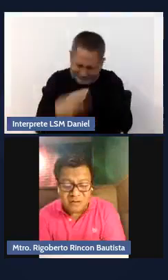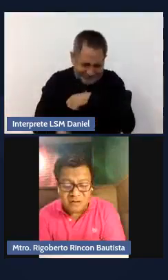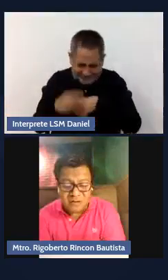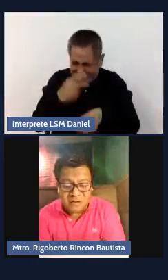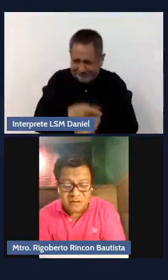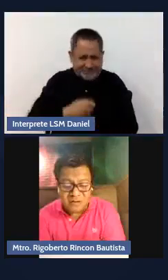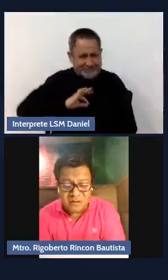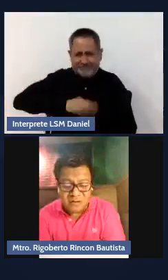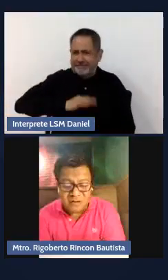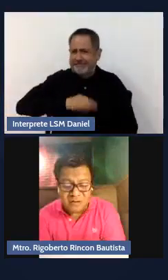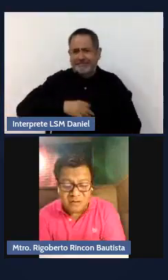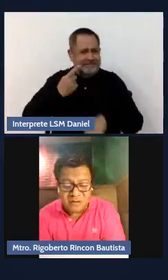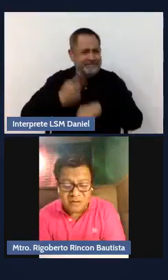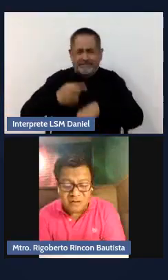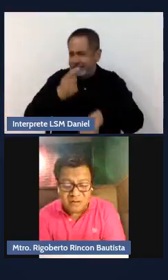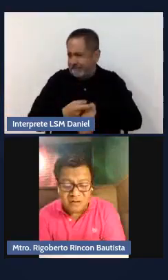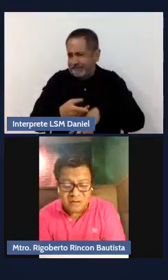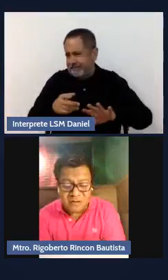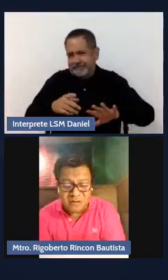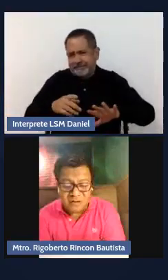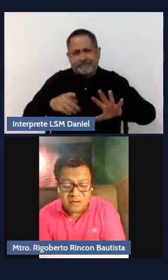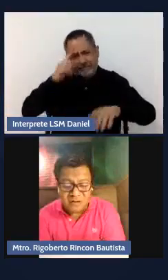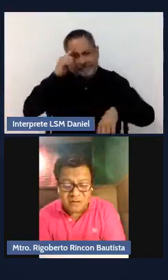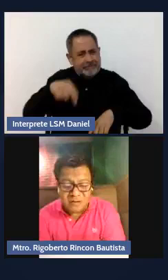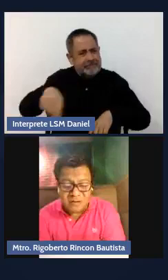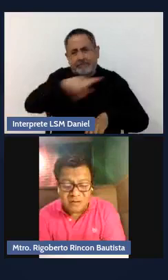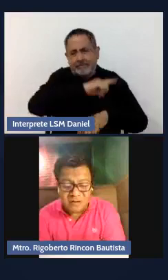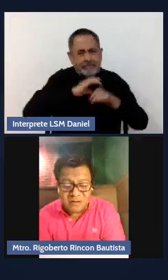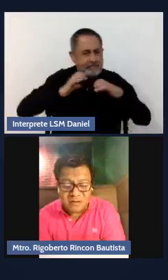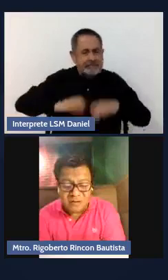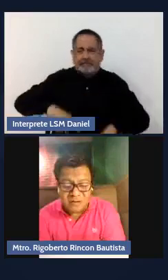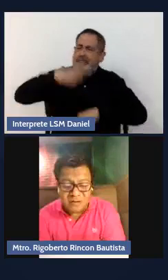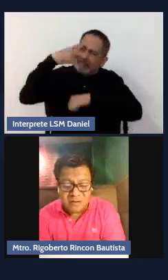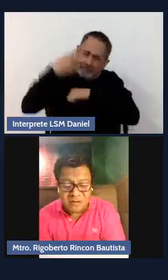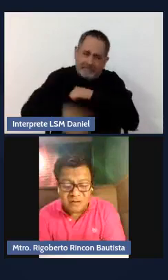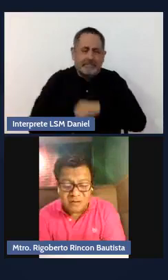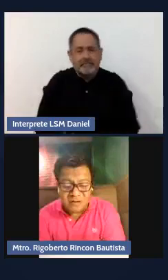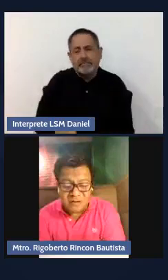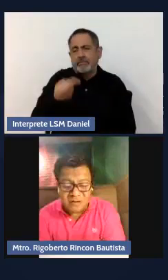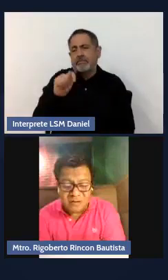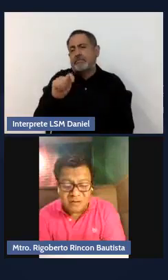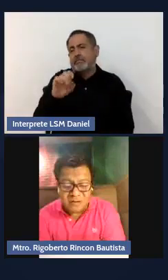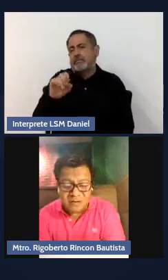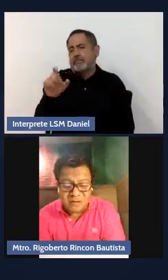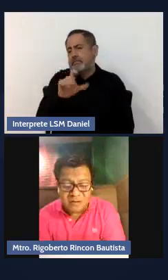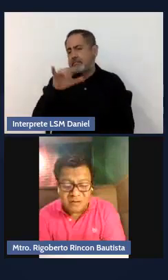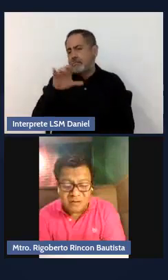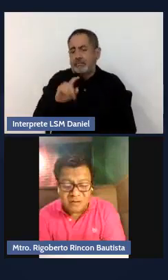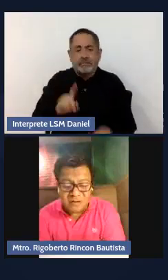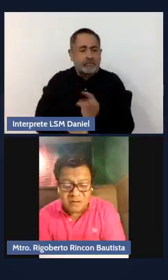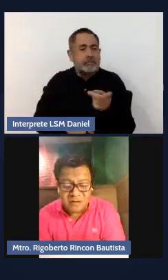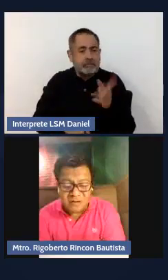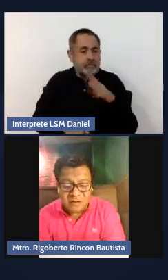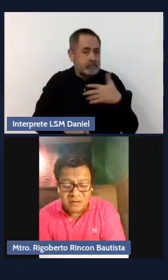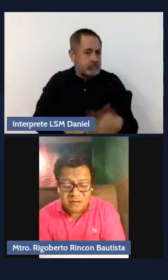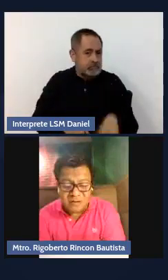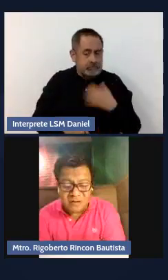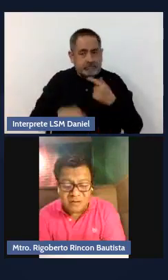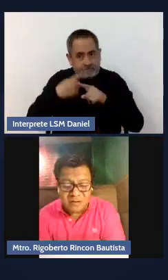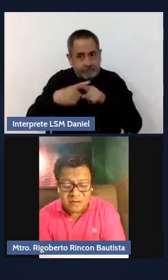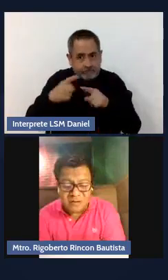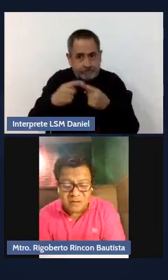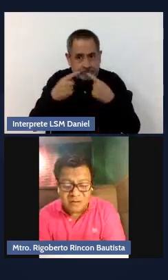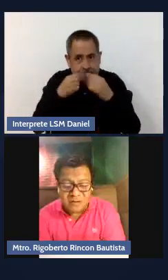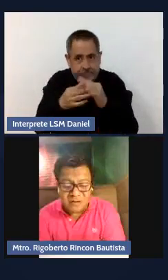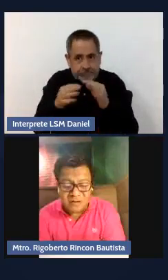tóxico para nuestro cuerpo, ¿no? Y que completamente a través de estas reacciones que va teniendo, estas múltiples reacciones que